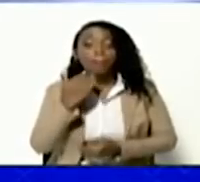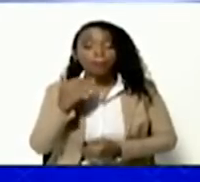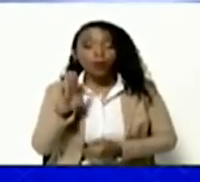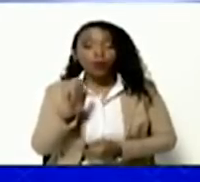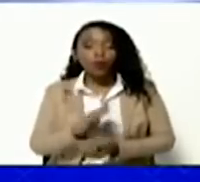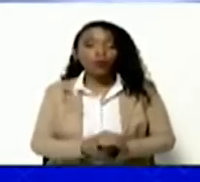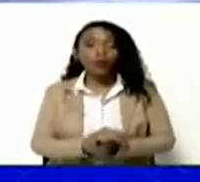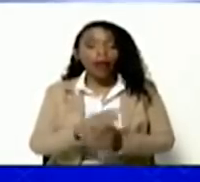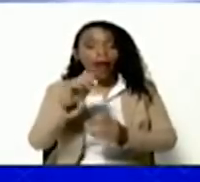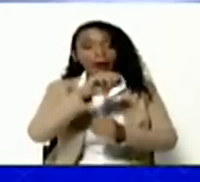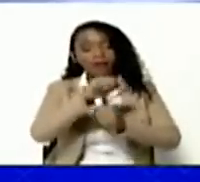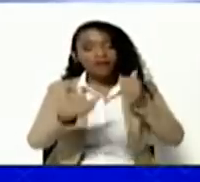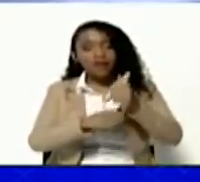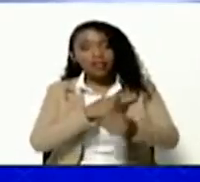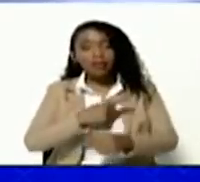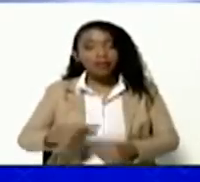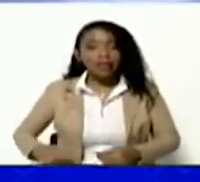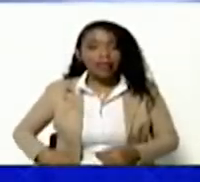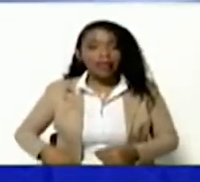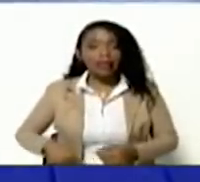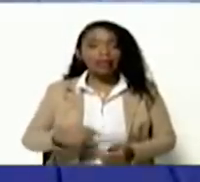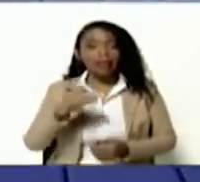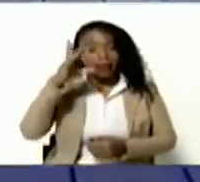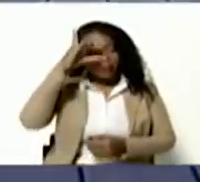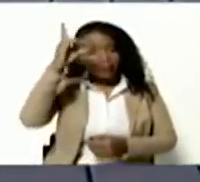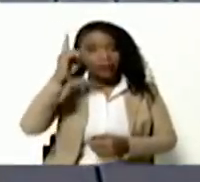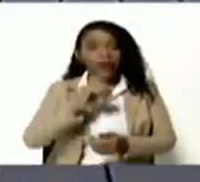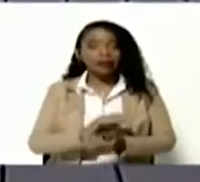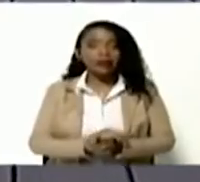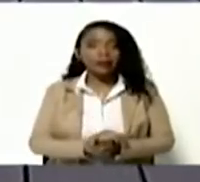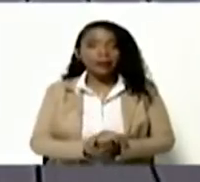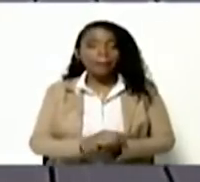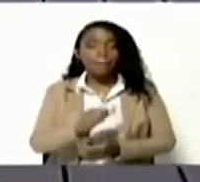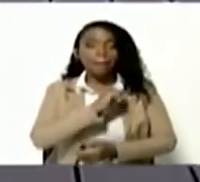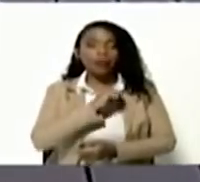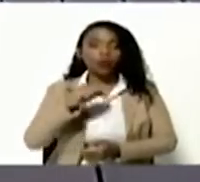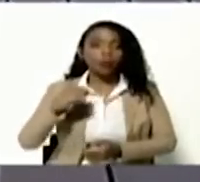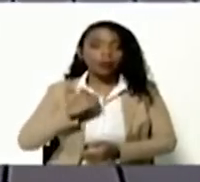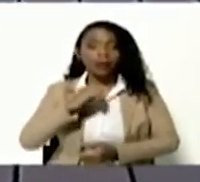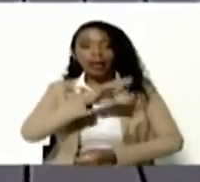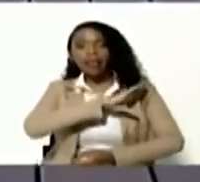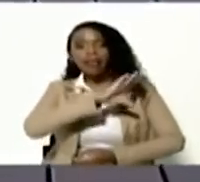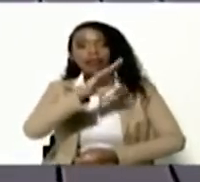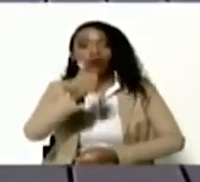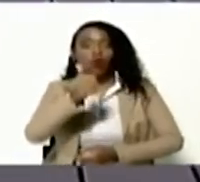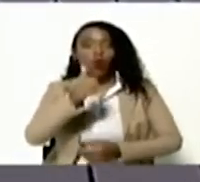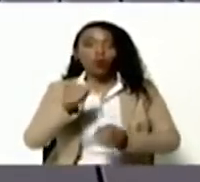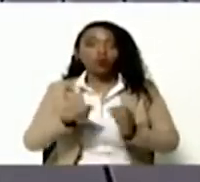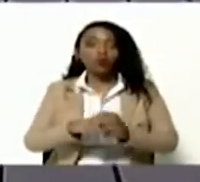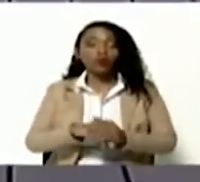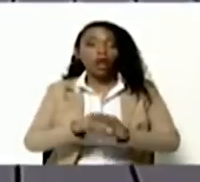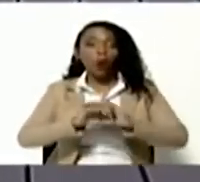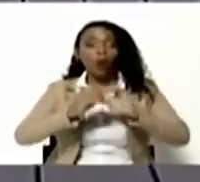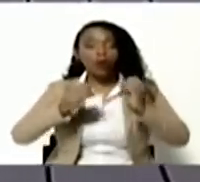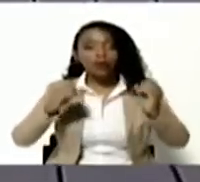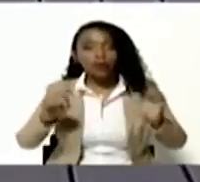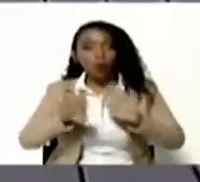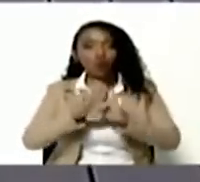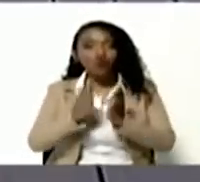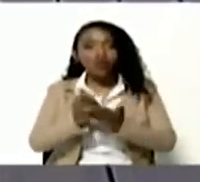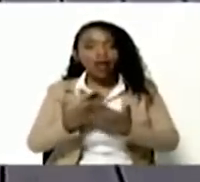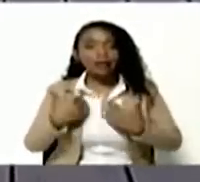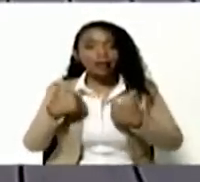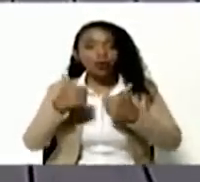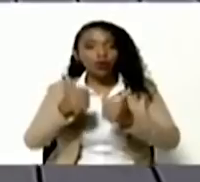pronto la vicepresidenta ejecutiva le entregará personalmente al director de la Organización Mundial